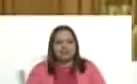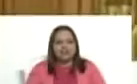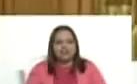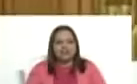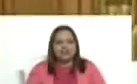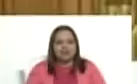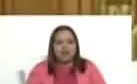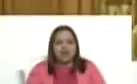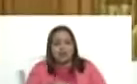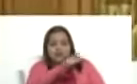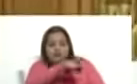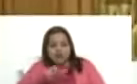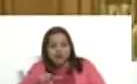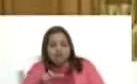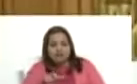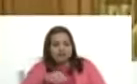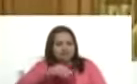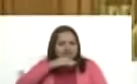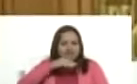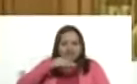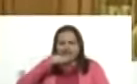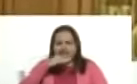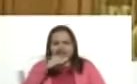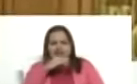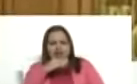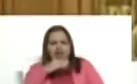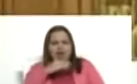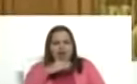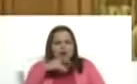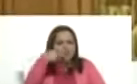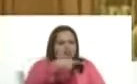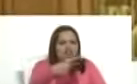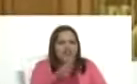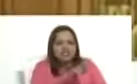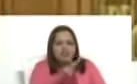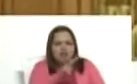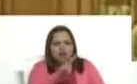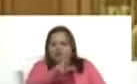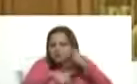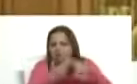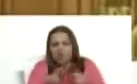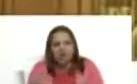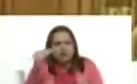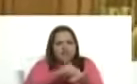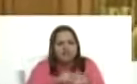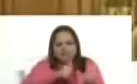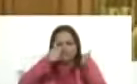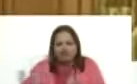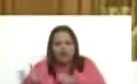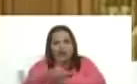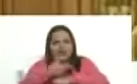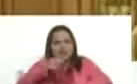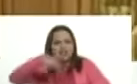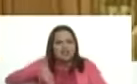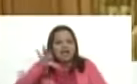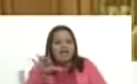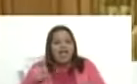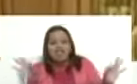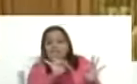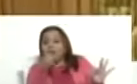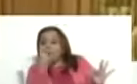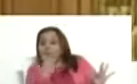amargados de la política venezolana, no volverán más nunca a gobernar este país. Ni por las